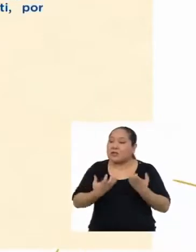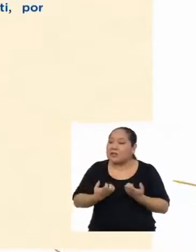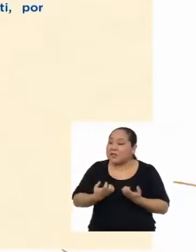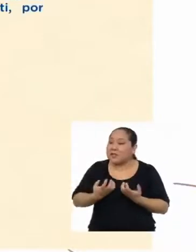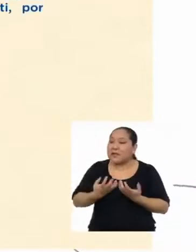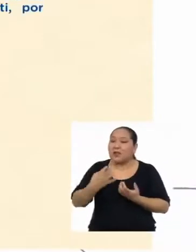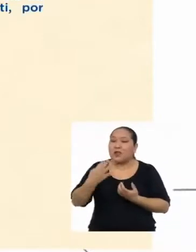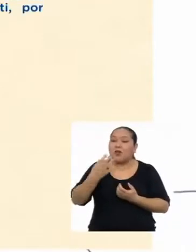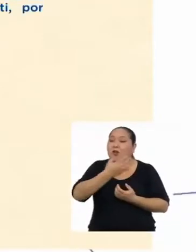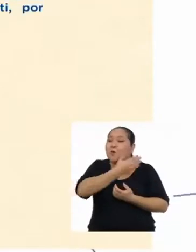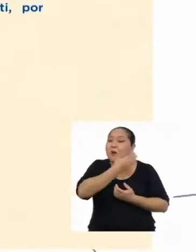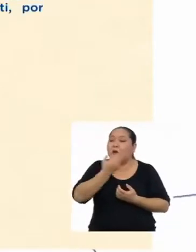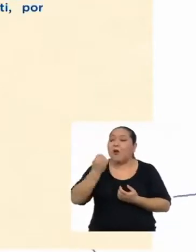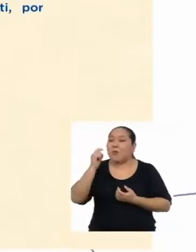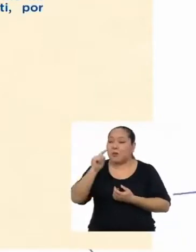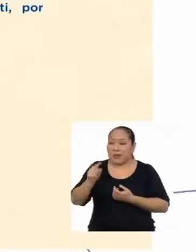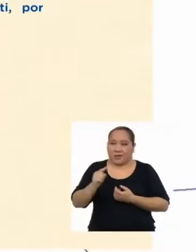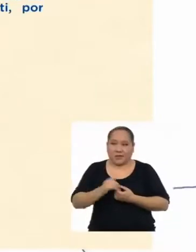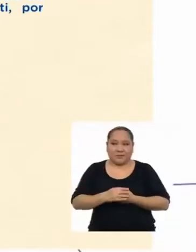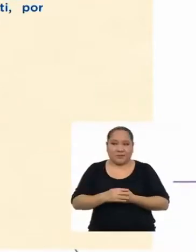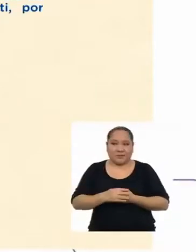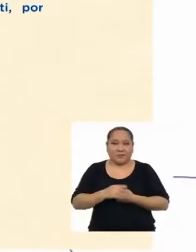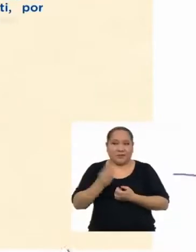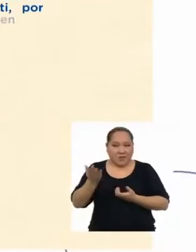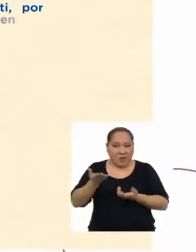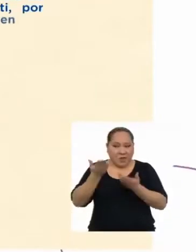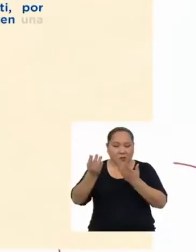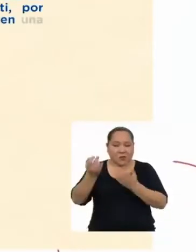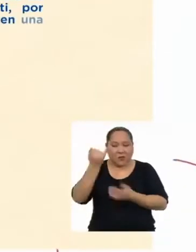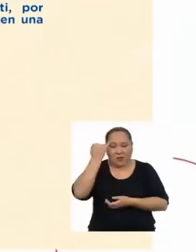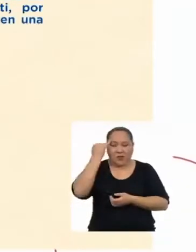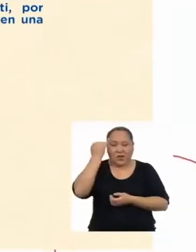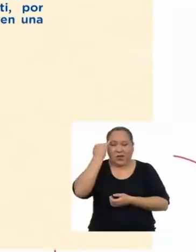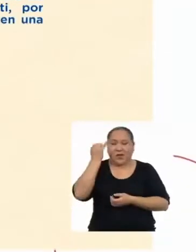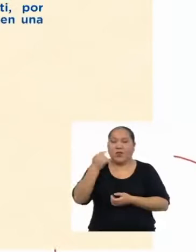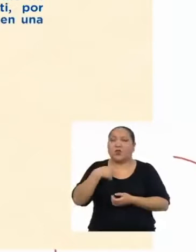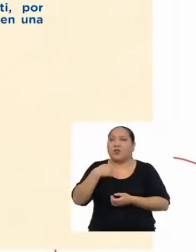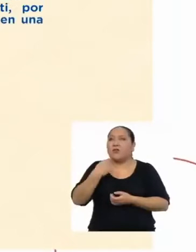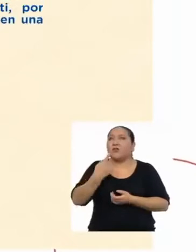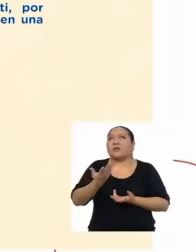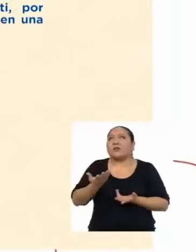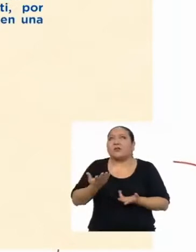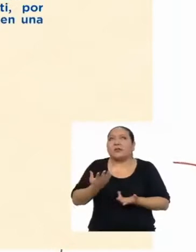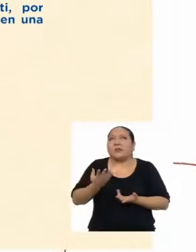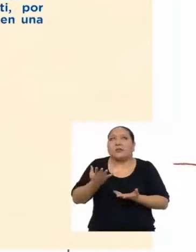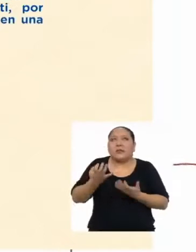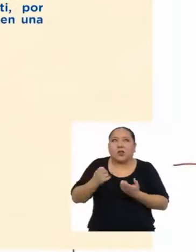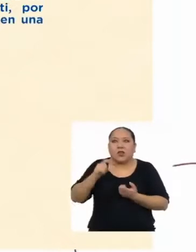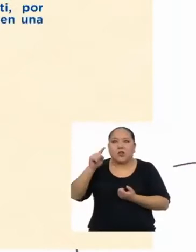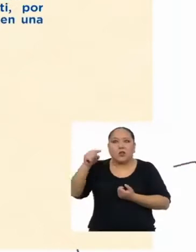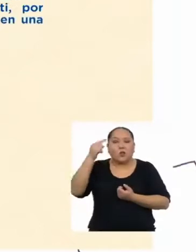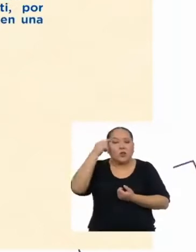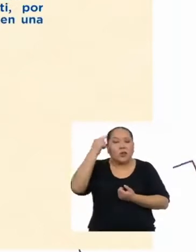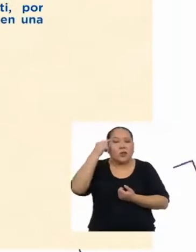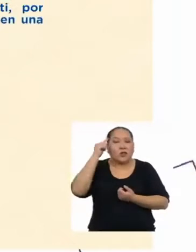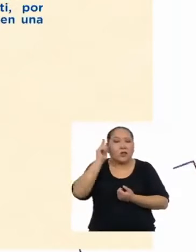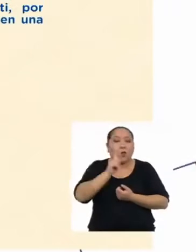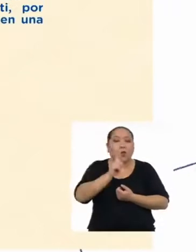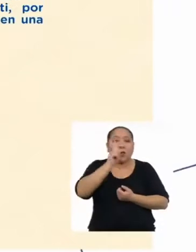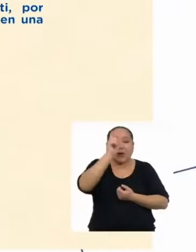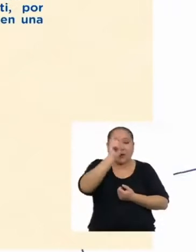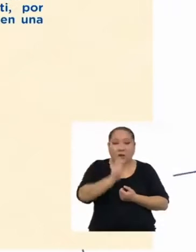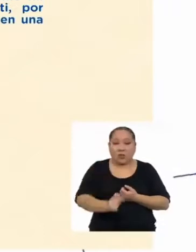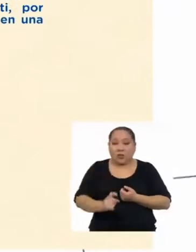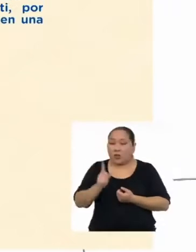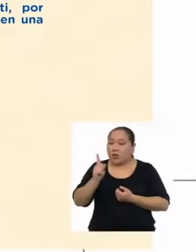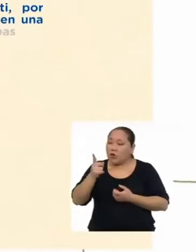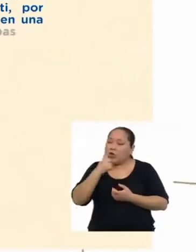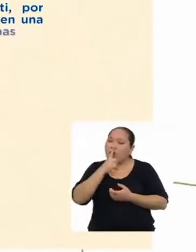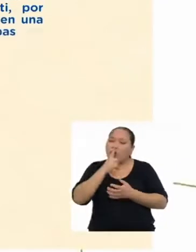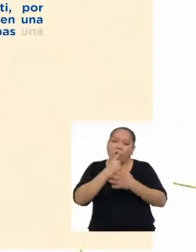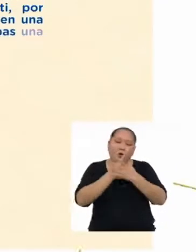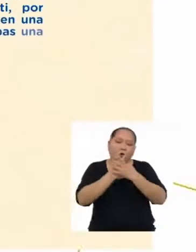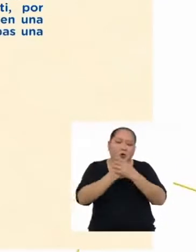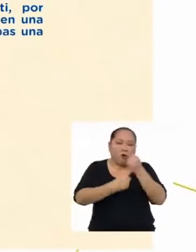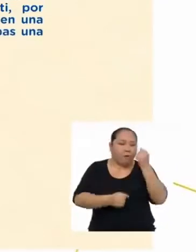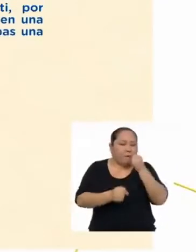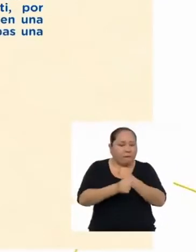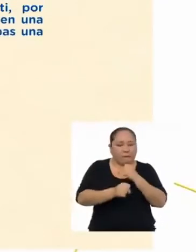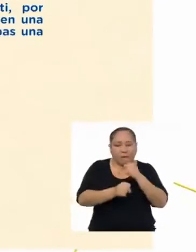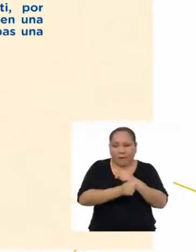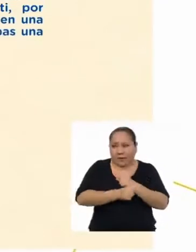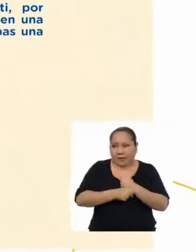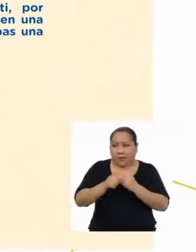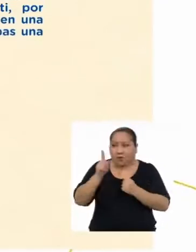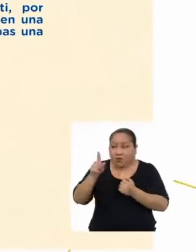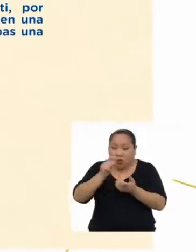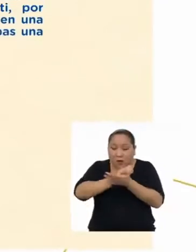algo. Me gustaría que pienses en una persona a quien le tengas mucha confianza y le escribas una